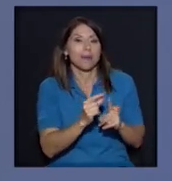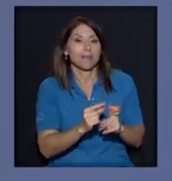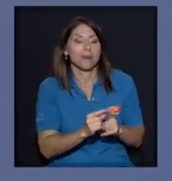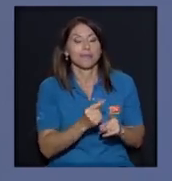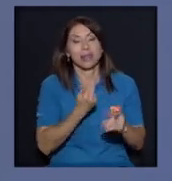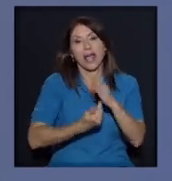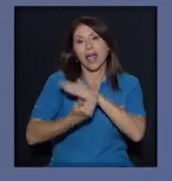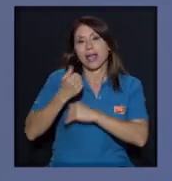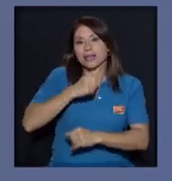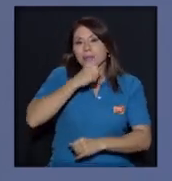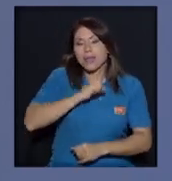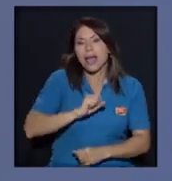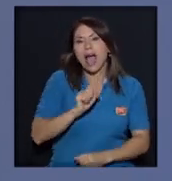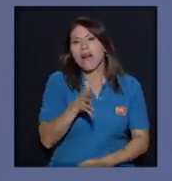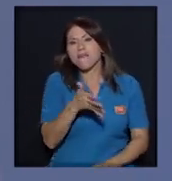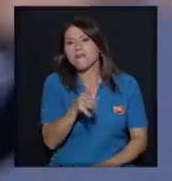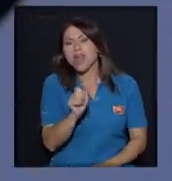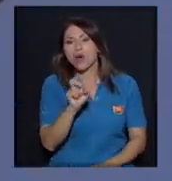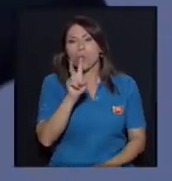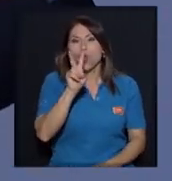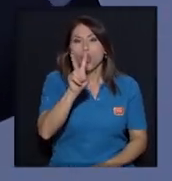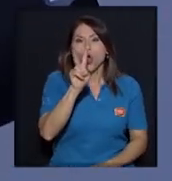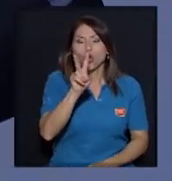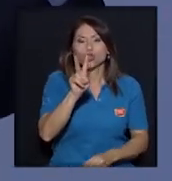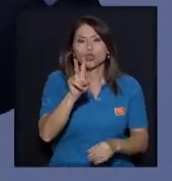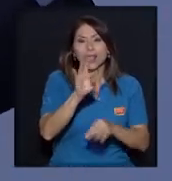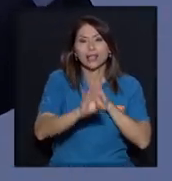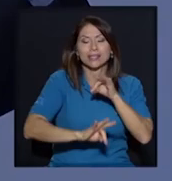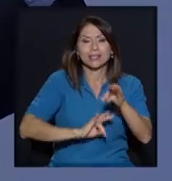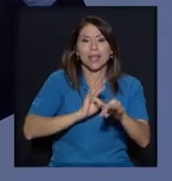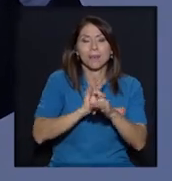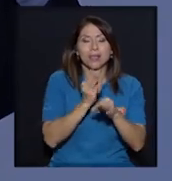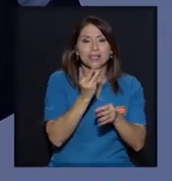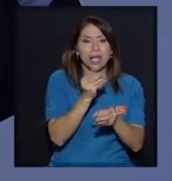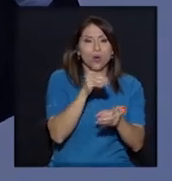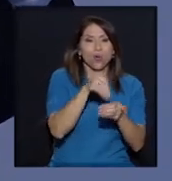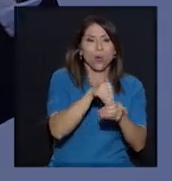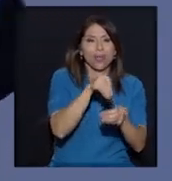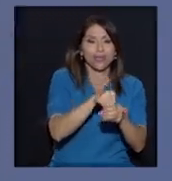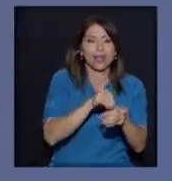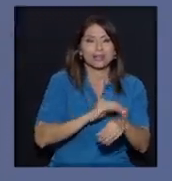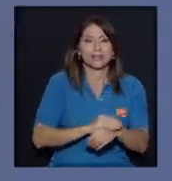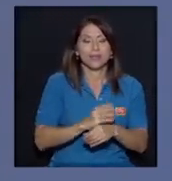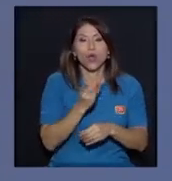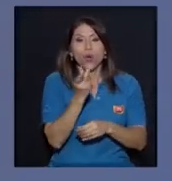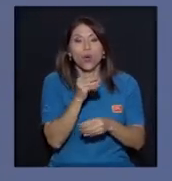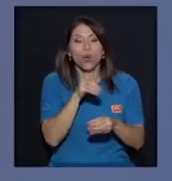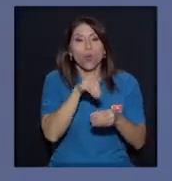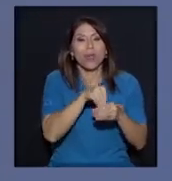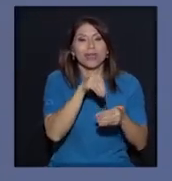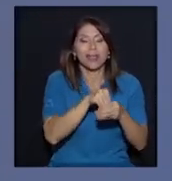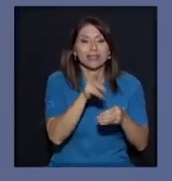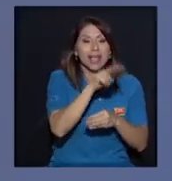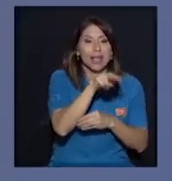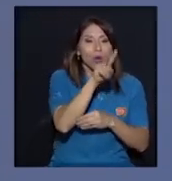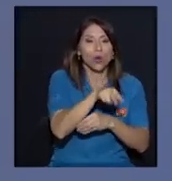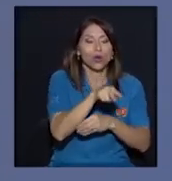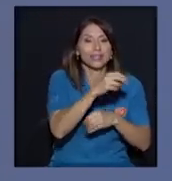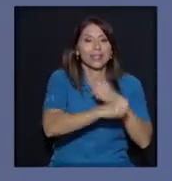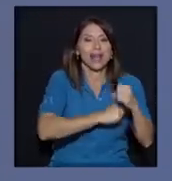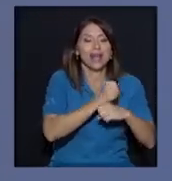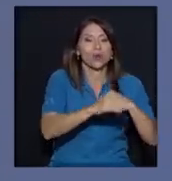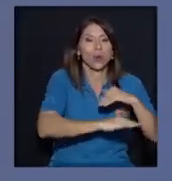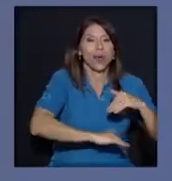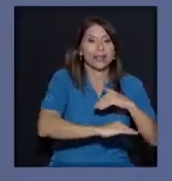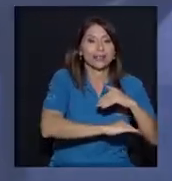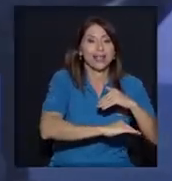dos esquemas de cuentas. Las cuentas en colones del año base y las cuentas en colones de cada